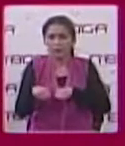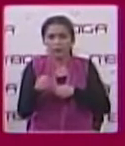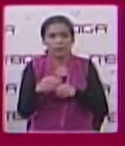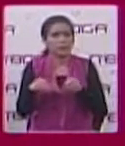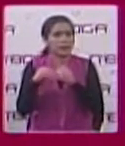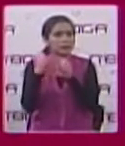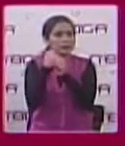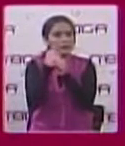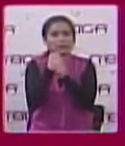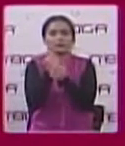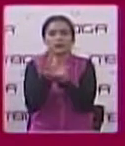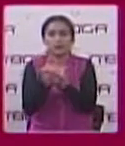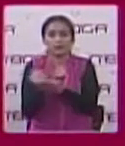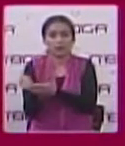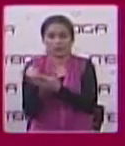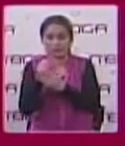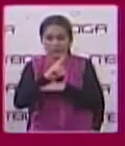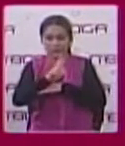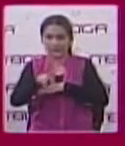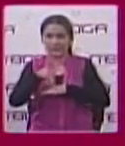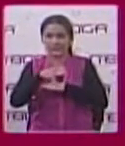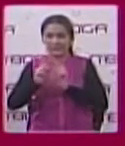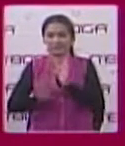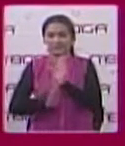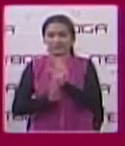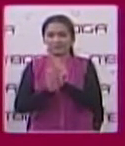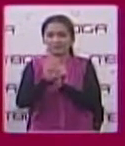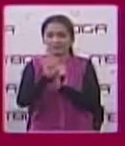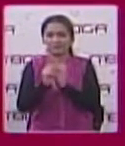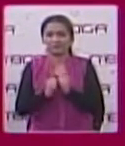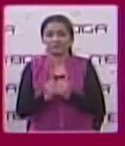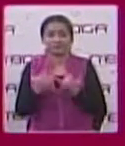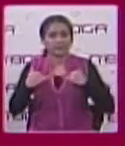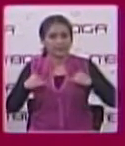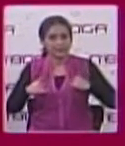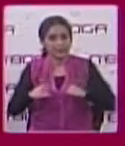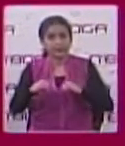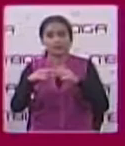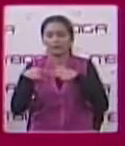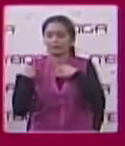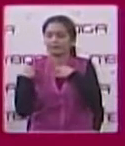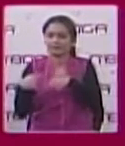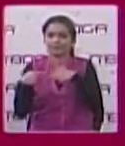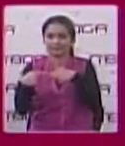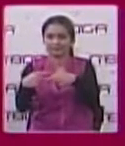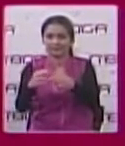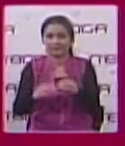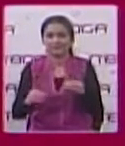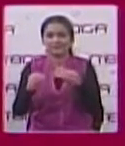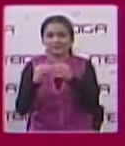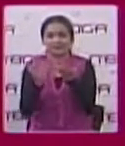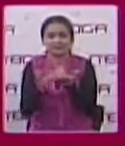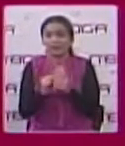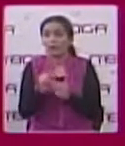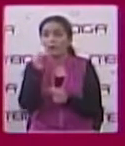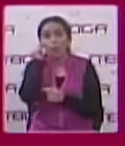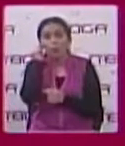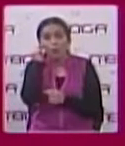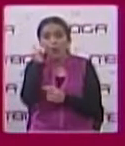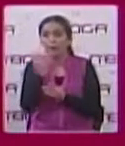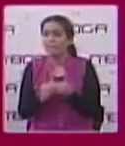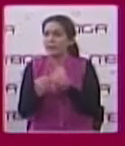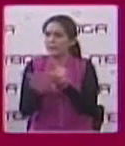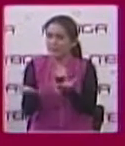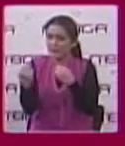en el aspecto profesional. Definitivamente tenemos que seguir involucrándonos y se debe incrementar la participación de